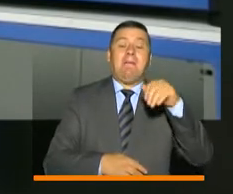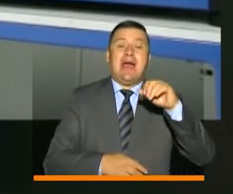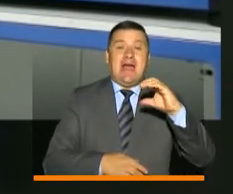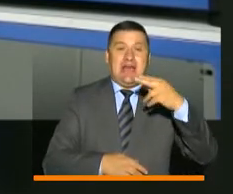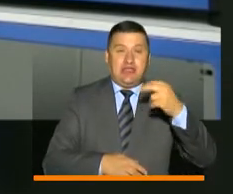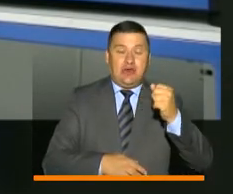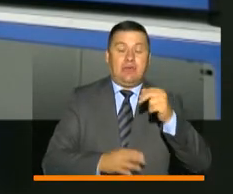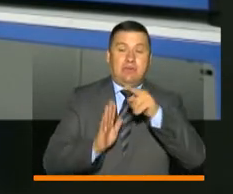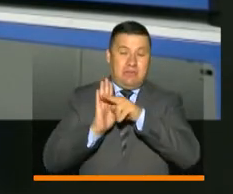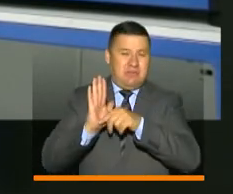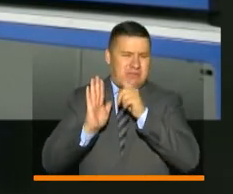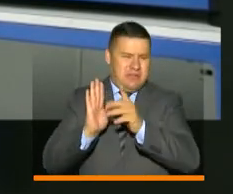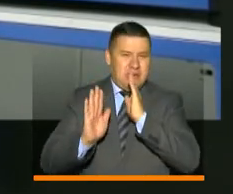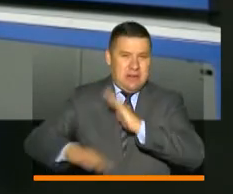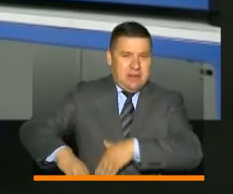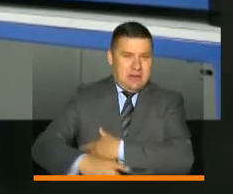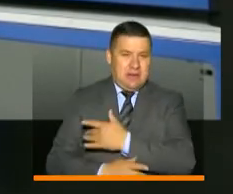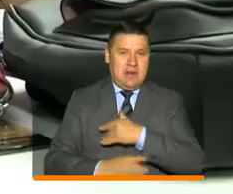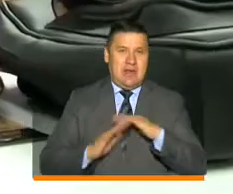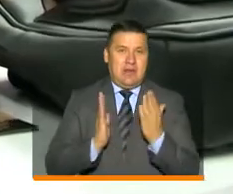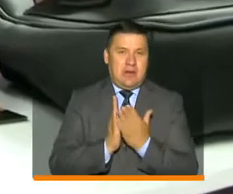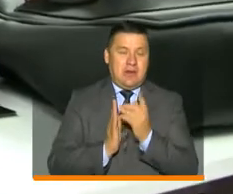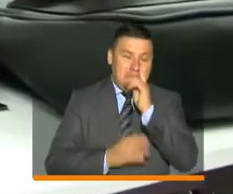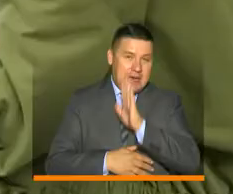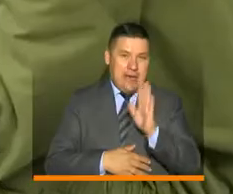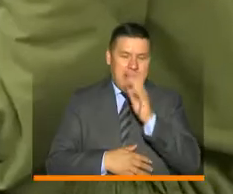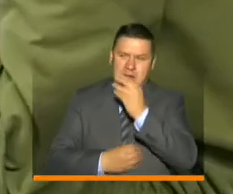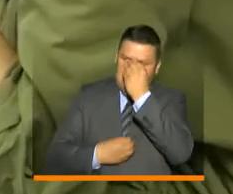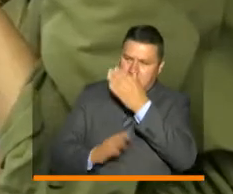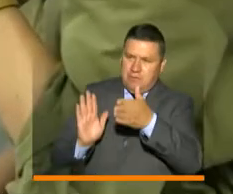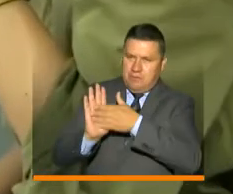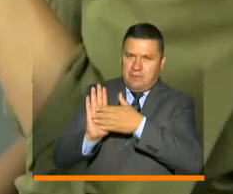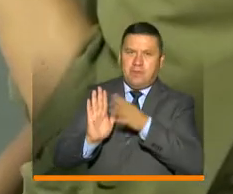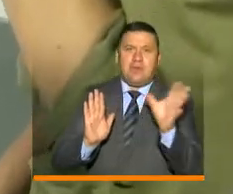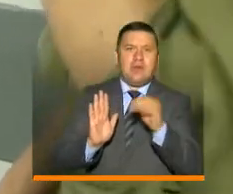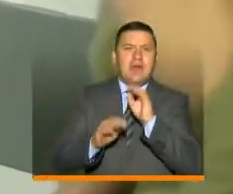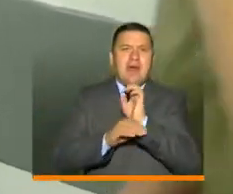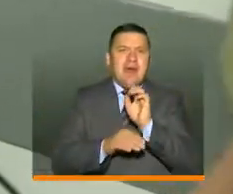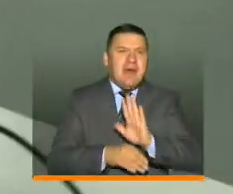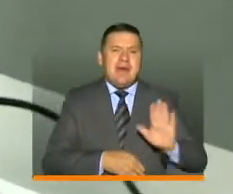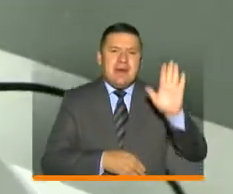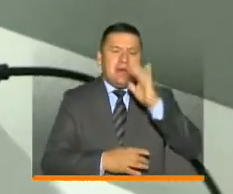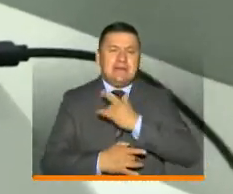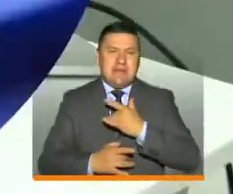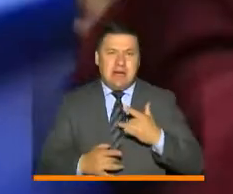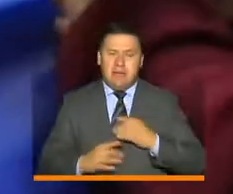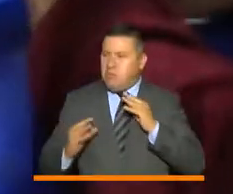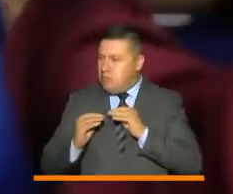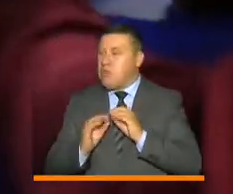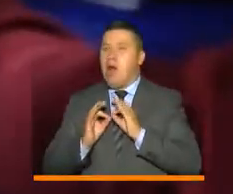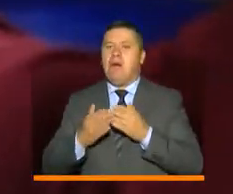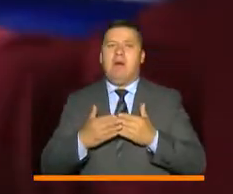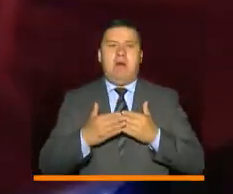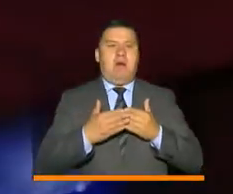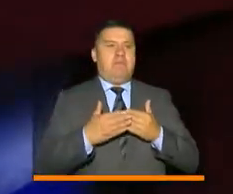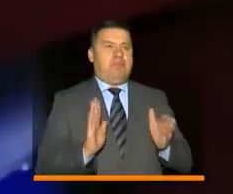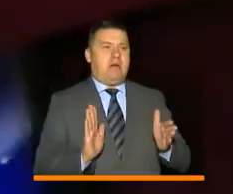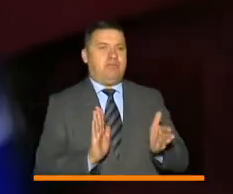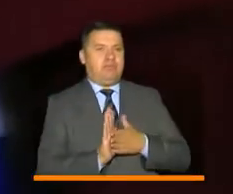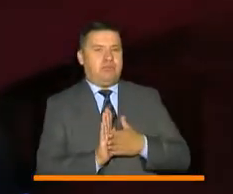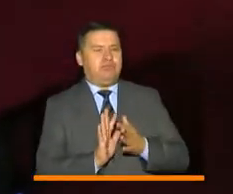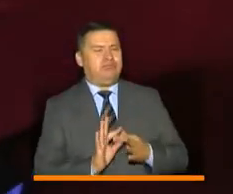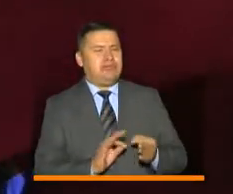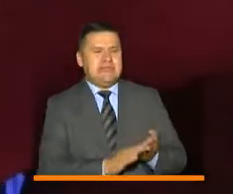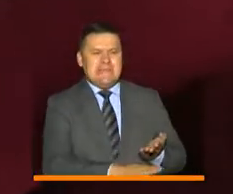las disposiciones del Ministerio de Educación Nacional y de los entes territoriales de salud, ha dispuesto de unos